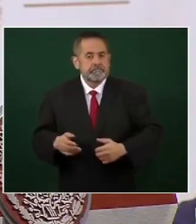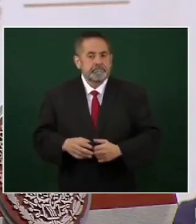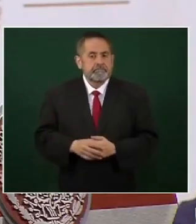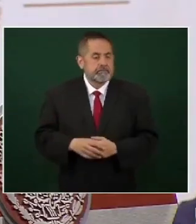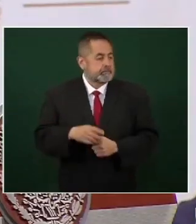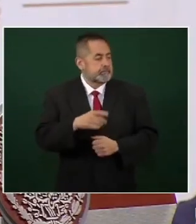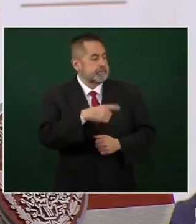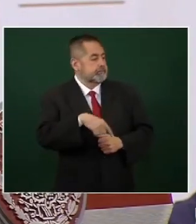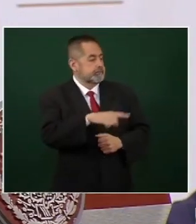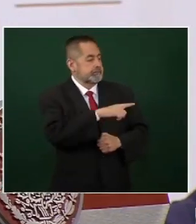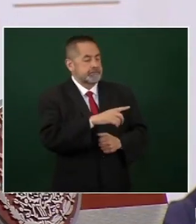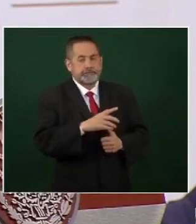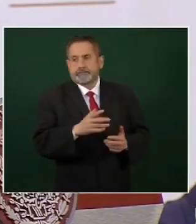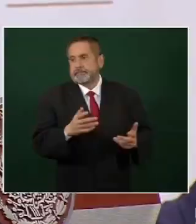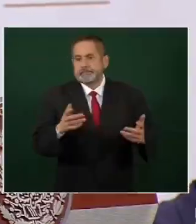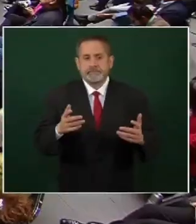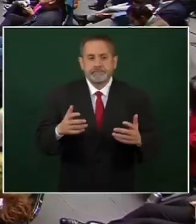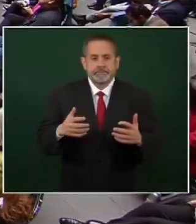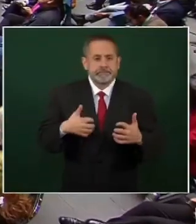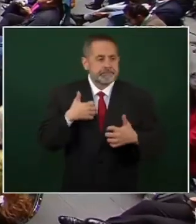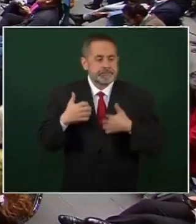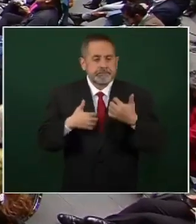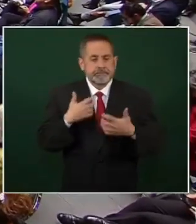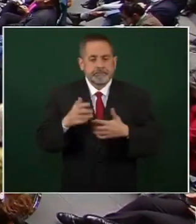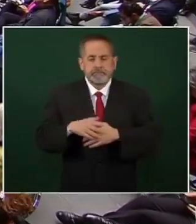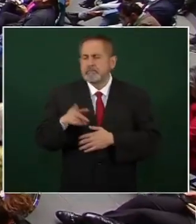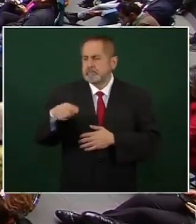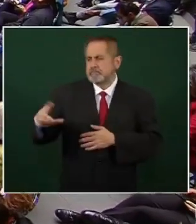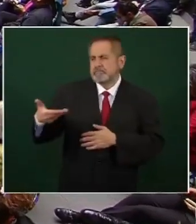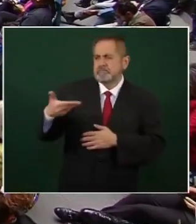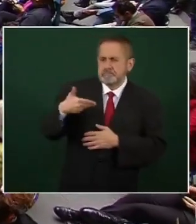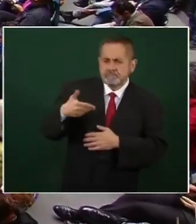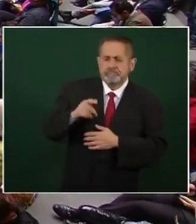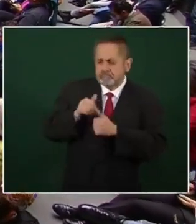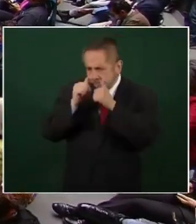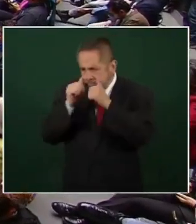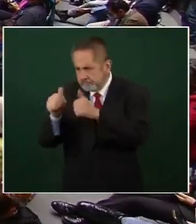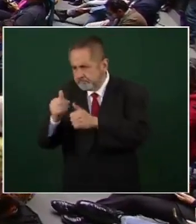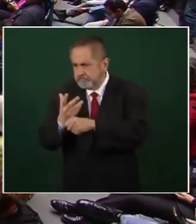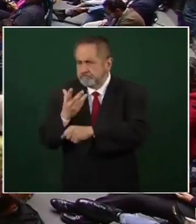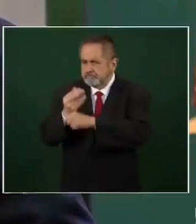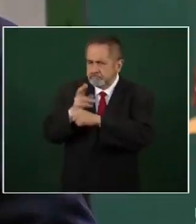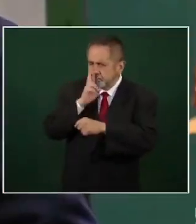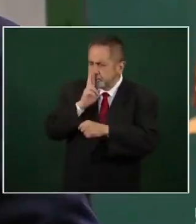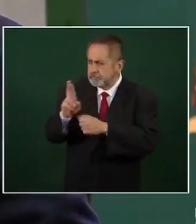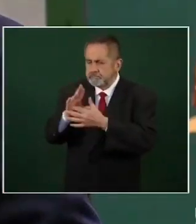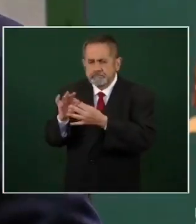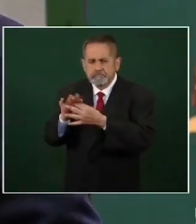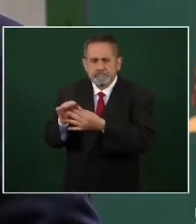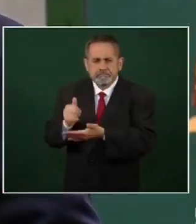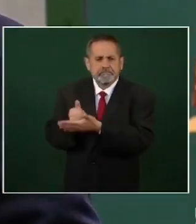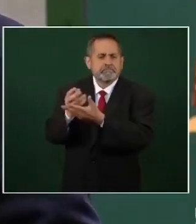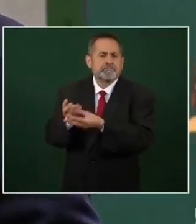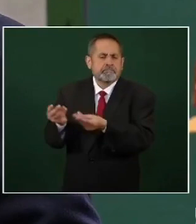con razón nos piden a nosotros, ¿no?, que se resuelvan estos asuntos.